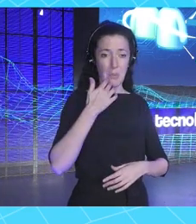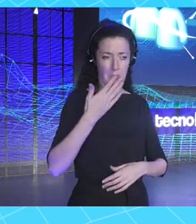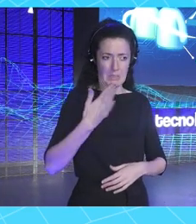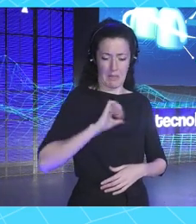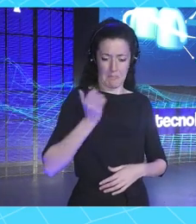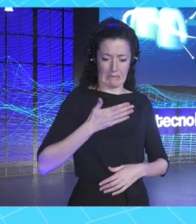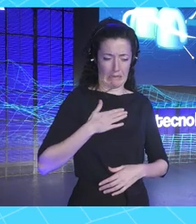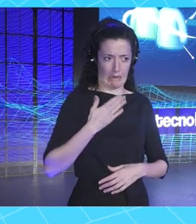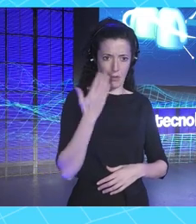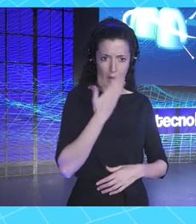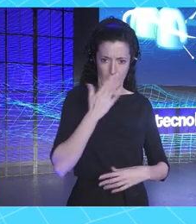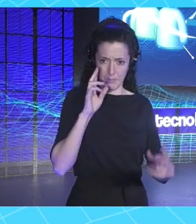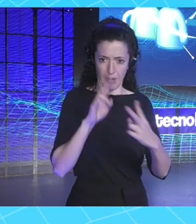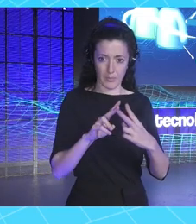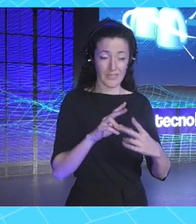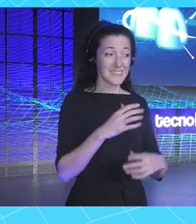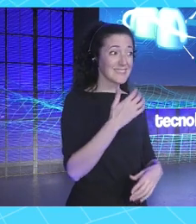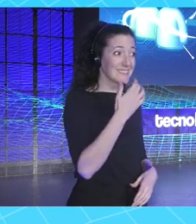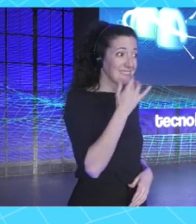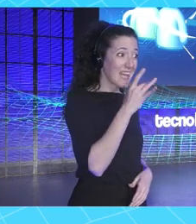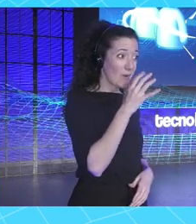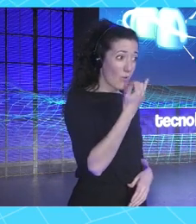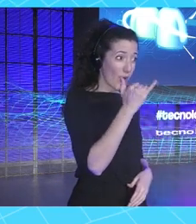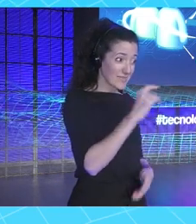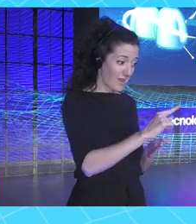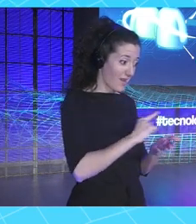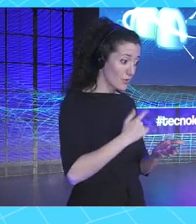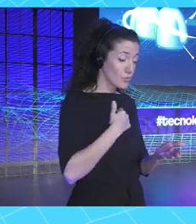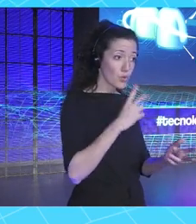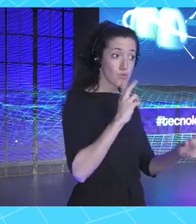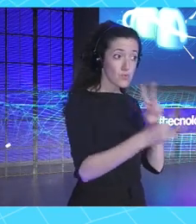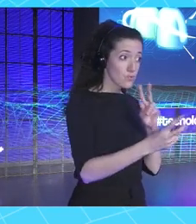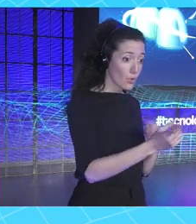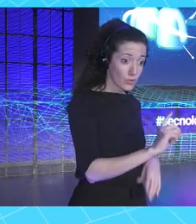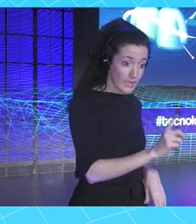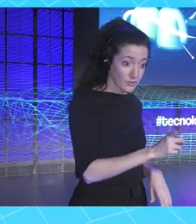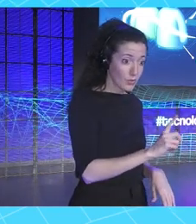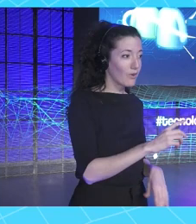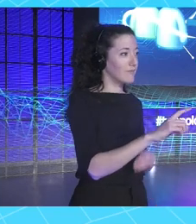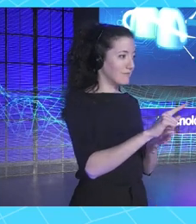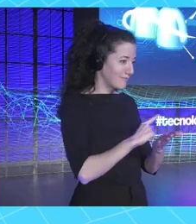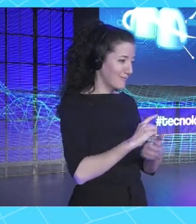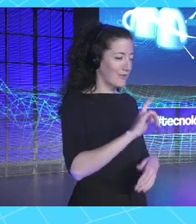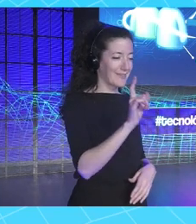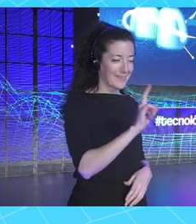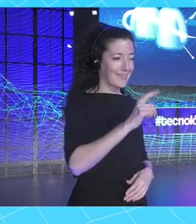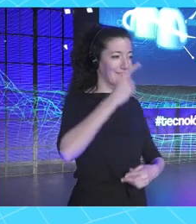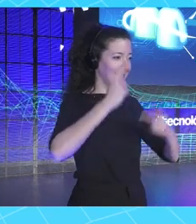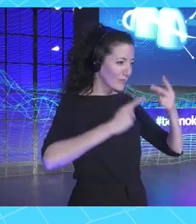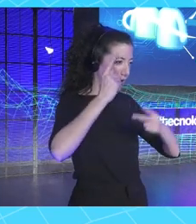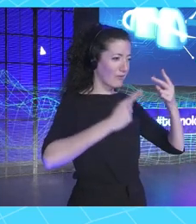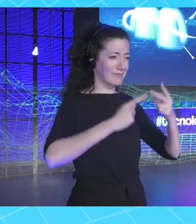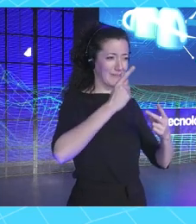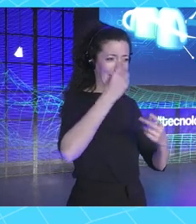WhatsApp me escriben por linkedin por Telegram por Instagram por tiktok por varias llamadas el que ha inventado